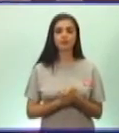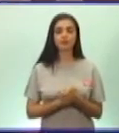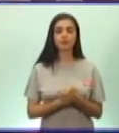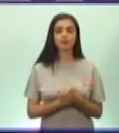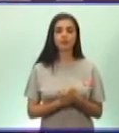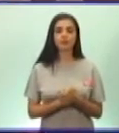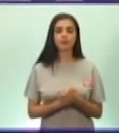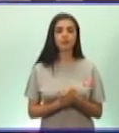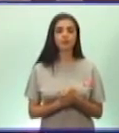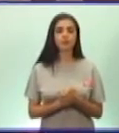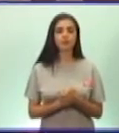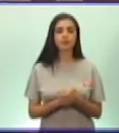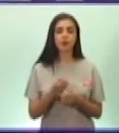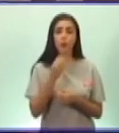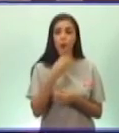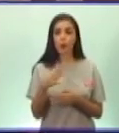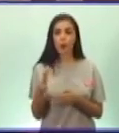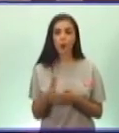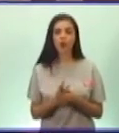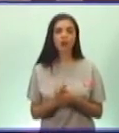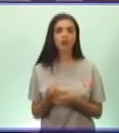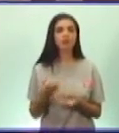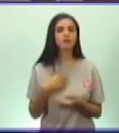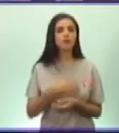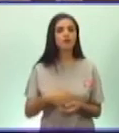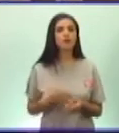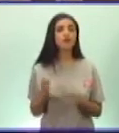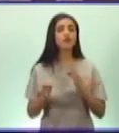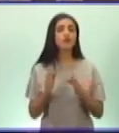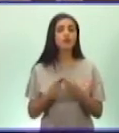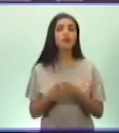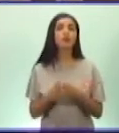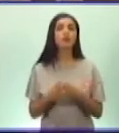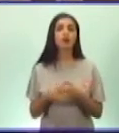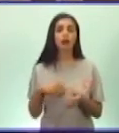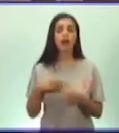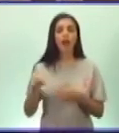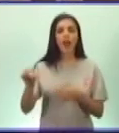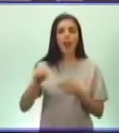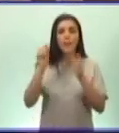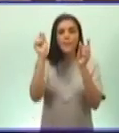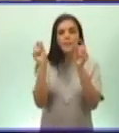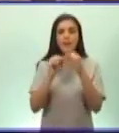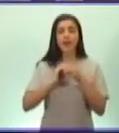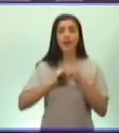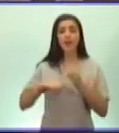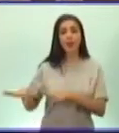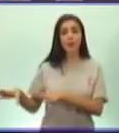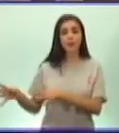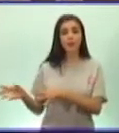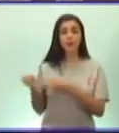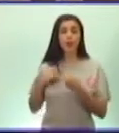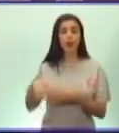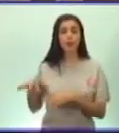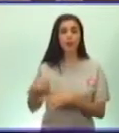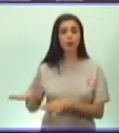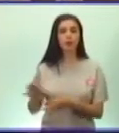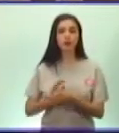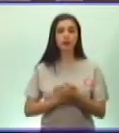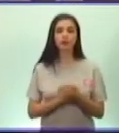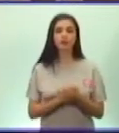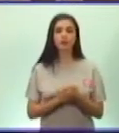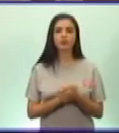tenga un organismo, su función es generar el vehículo para desechar algunas de las moléculas producidas durante